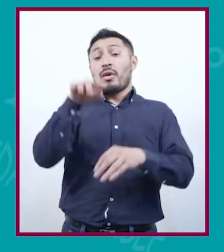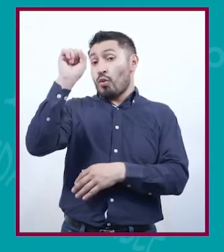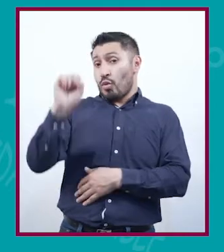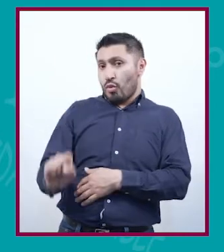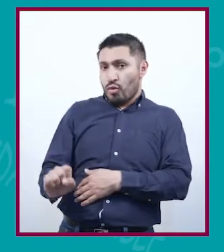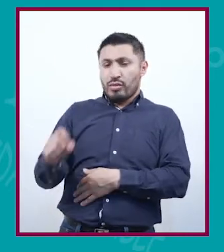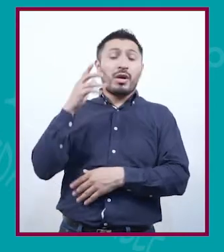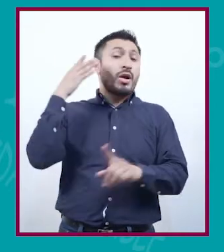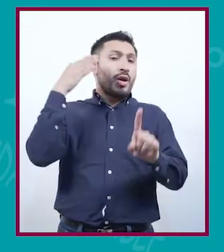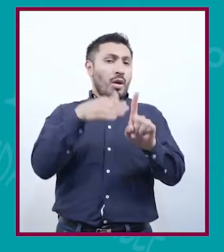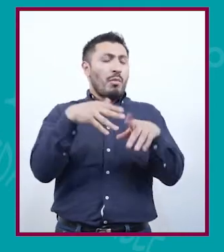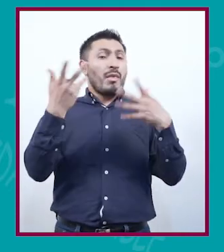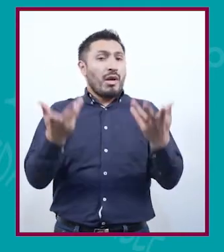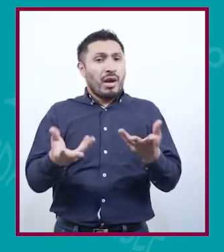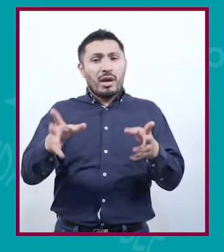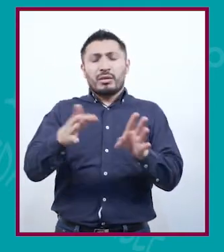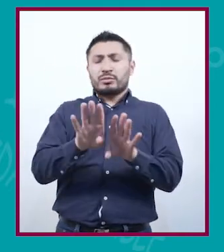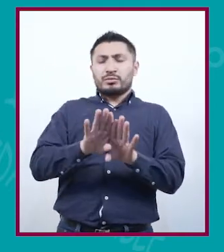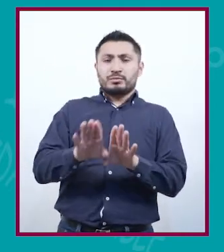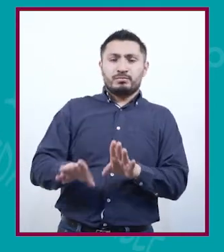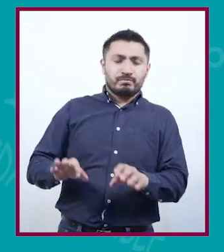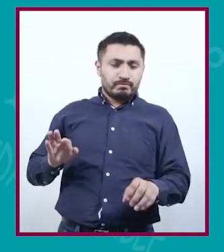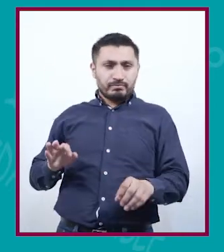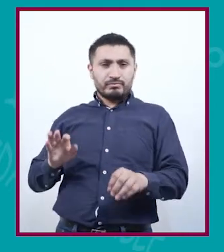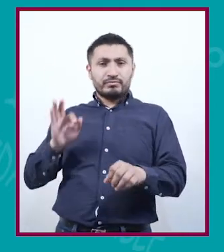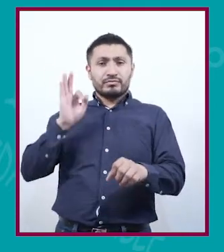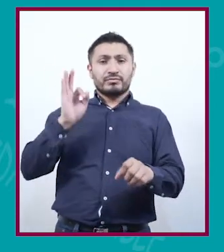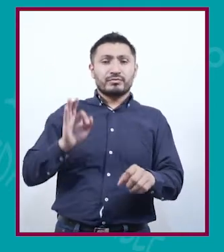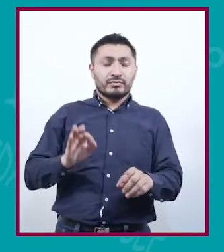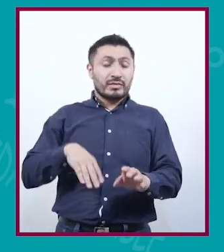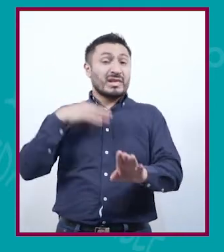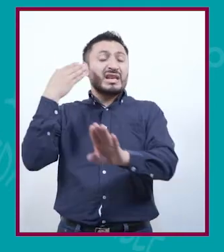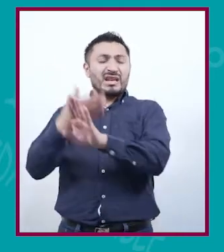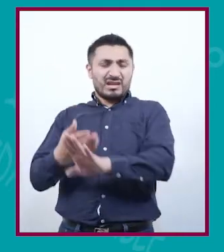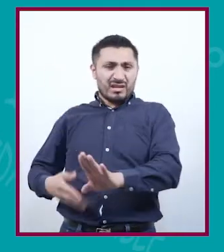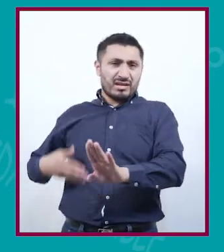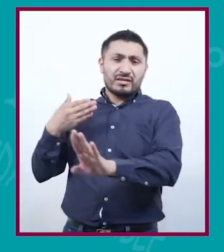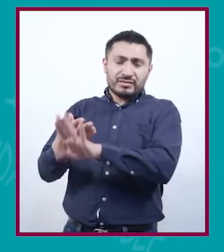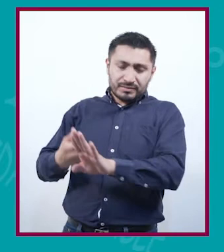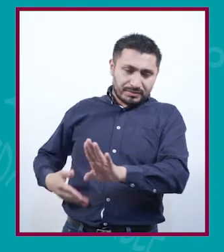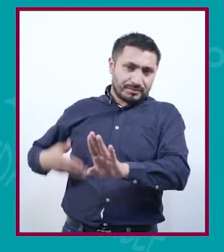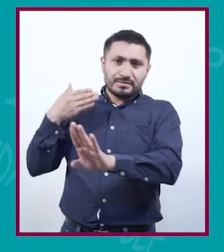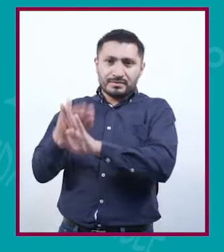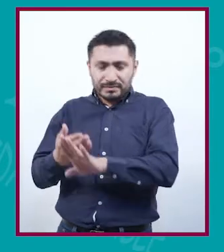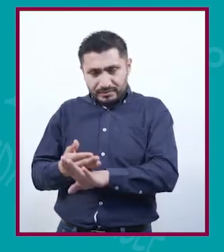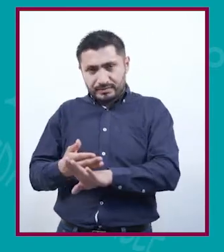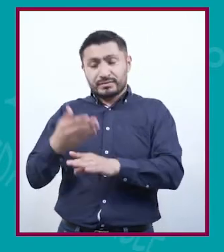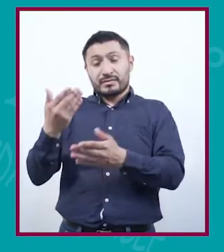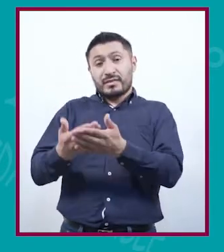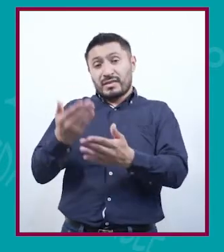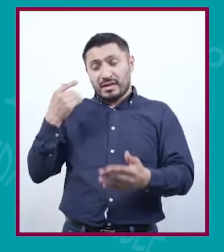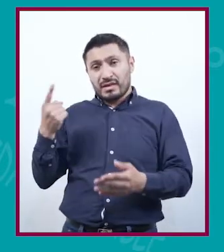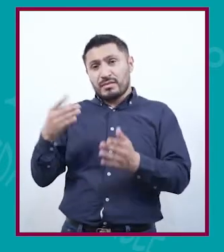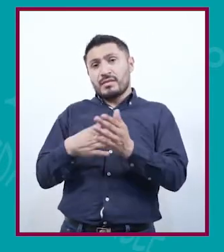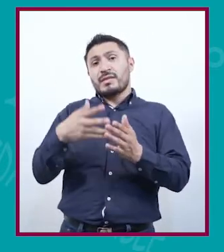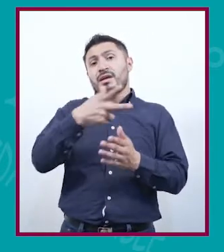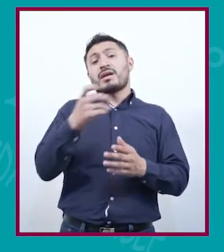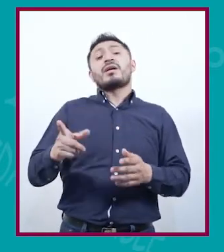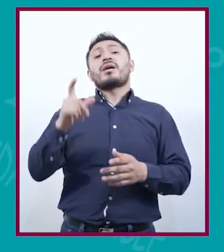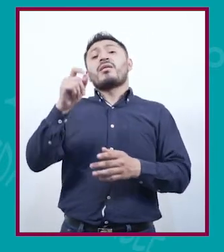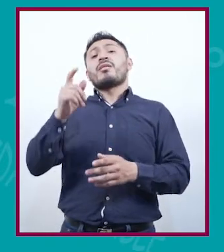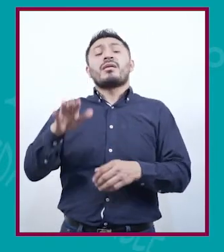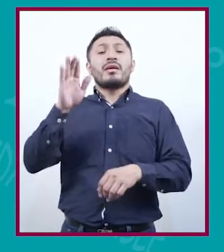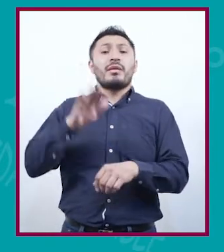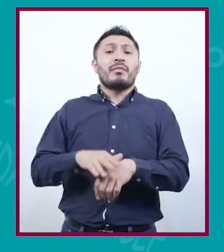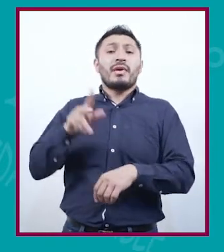la del sur, justamente con la misión de combatir a las insurgencias persistentes que por entonces se mantenían en